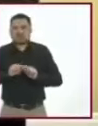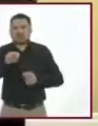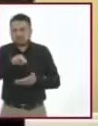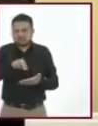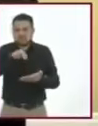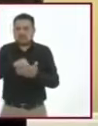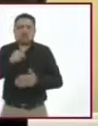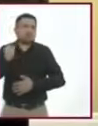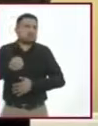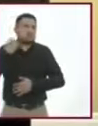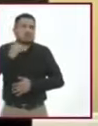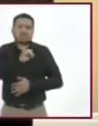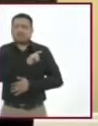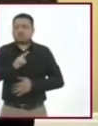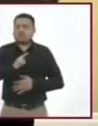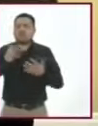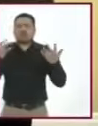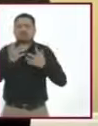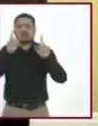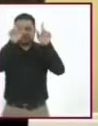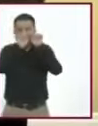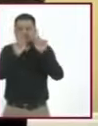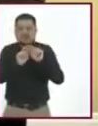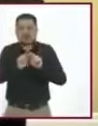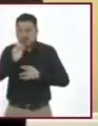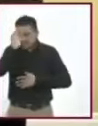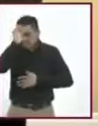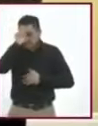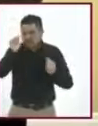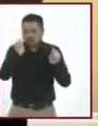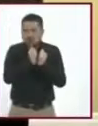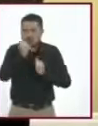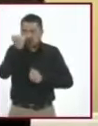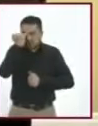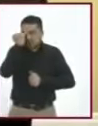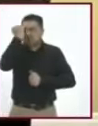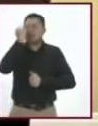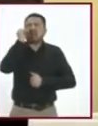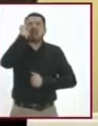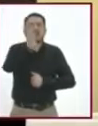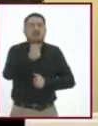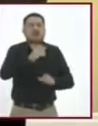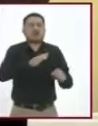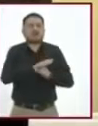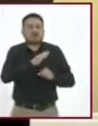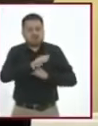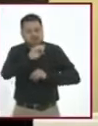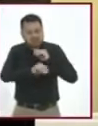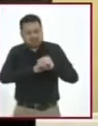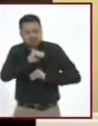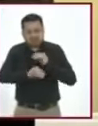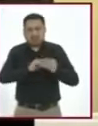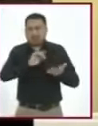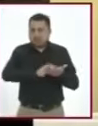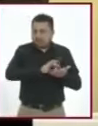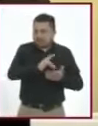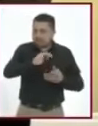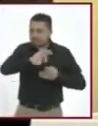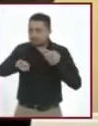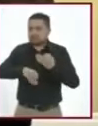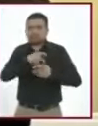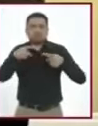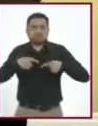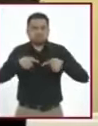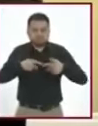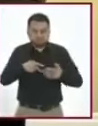ponente debe hacer un resumen de lo expuesto, que esté de acuerdo con la idea que fue el hilo conductor. Agradecer al público